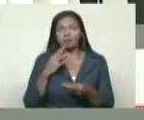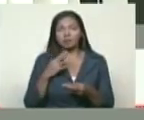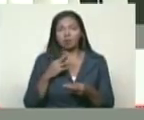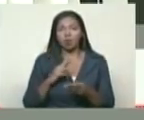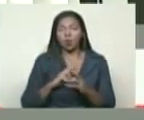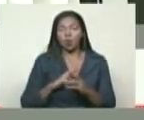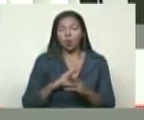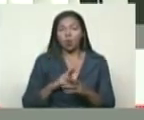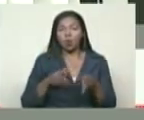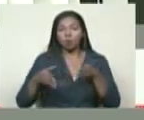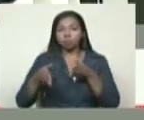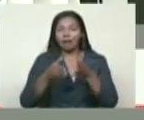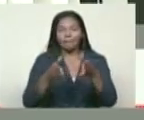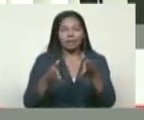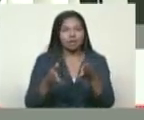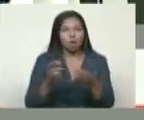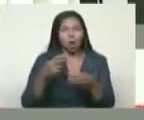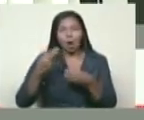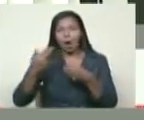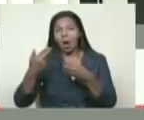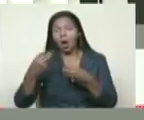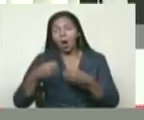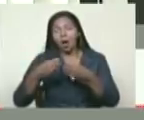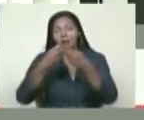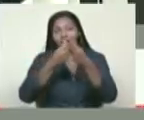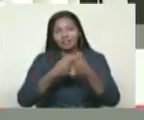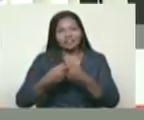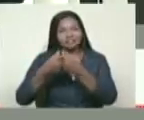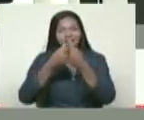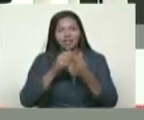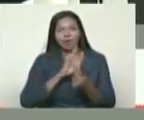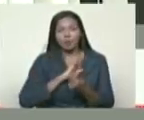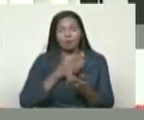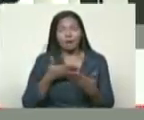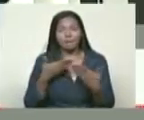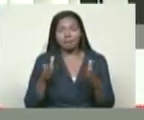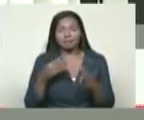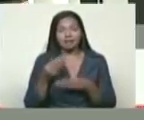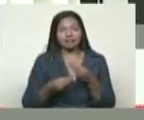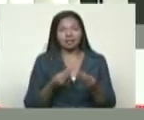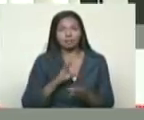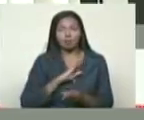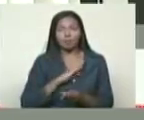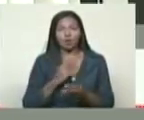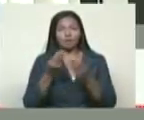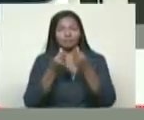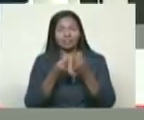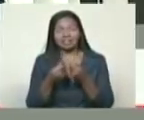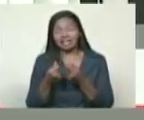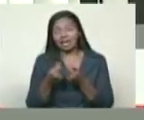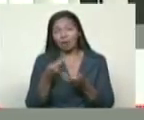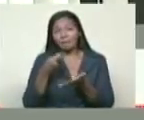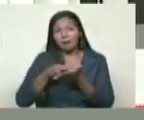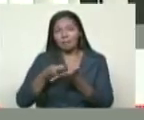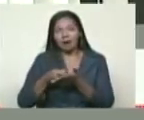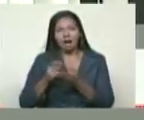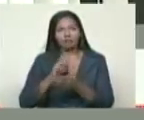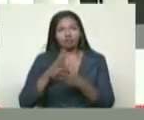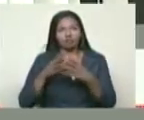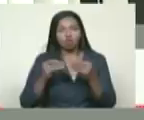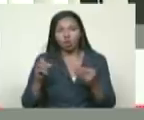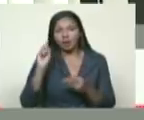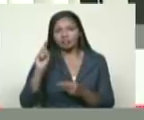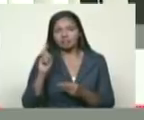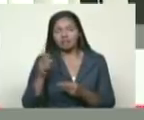financiera que nos permita hacer uso de ese dinero para pagar por las necesidades de nuestro